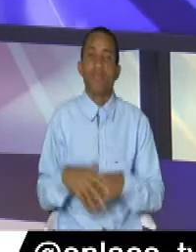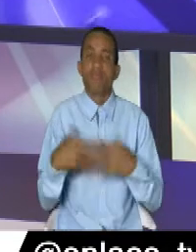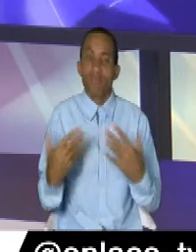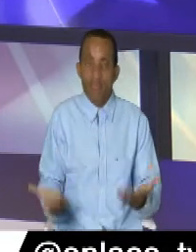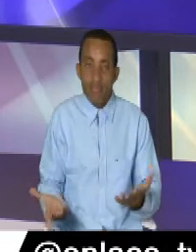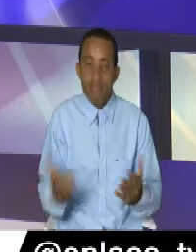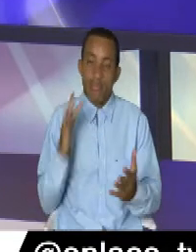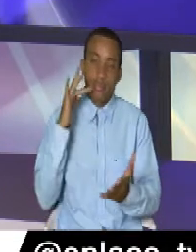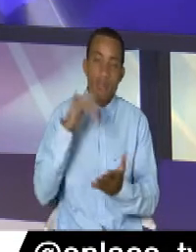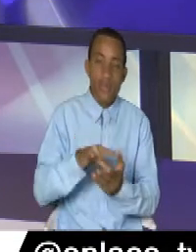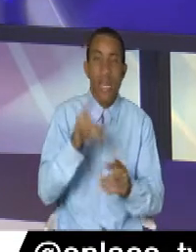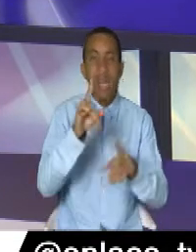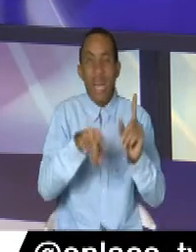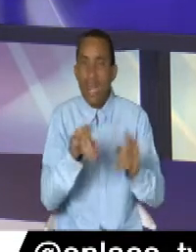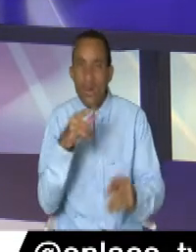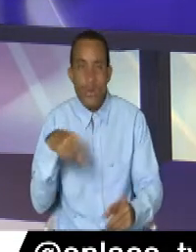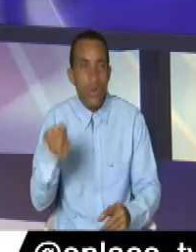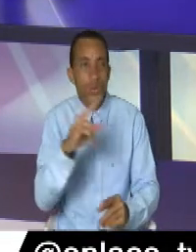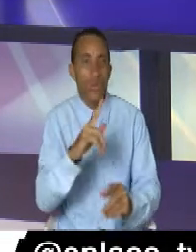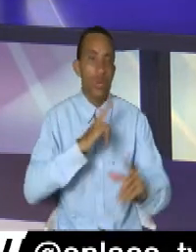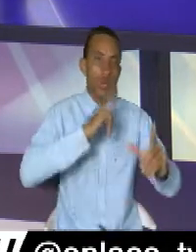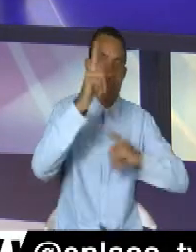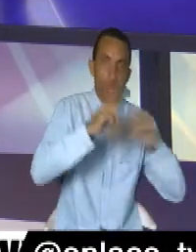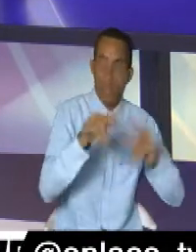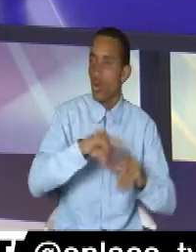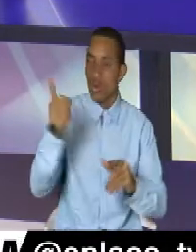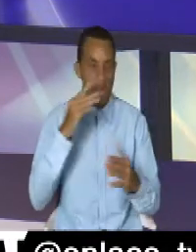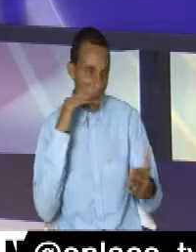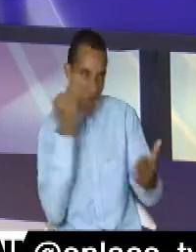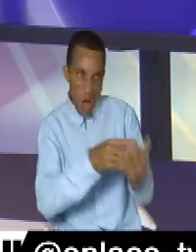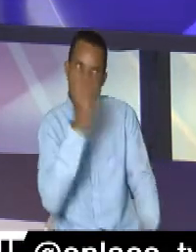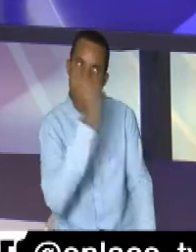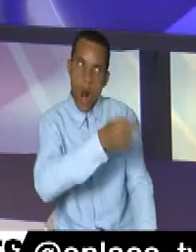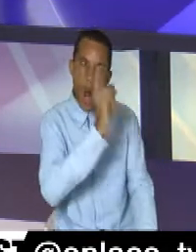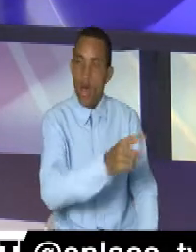amenazas a líderes sociales y defensores de derechos humanos en la región del